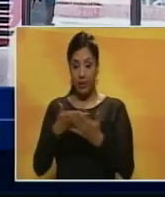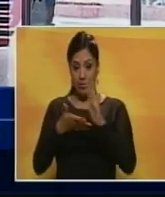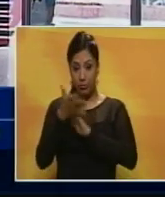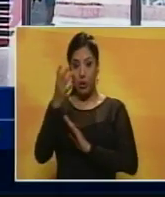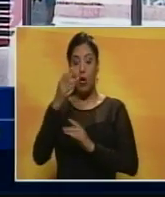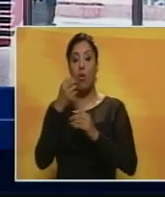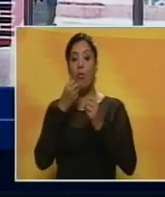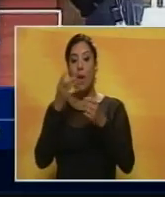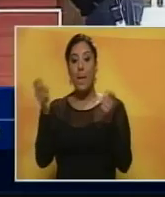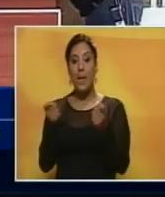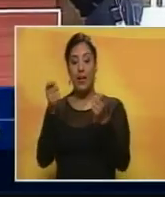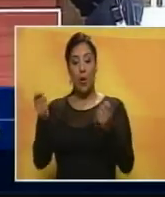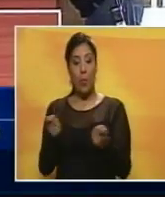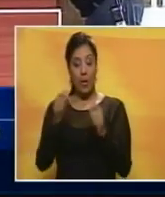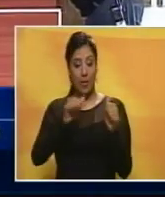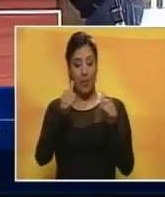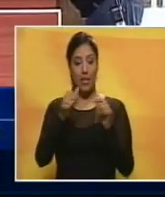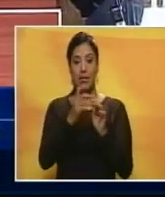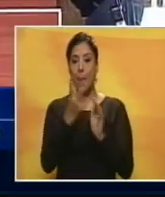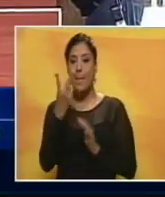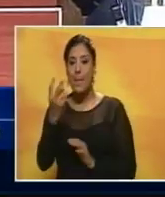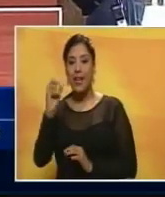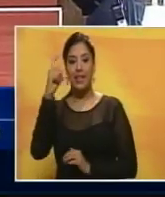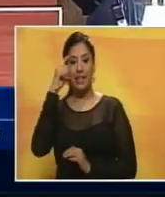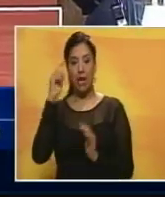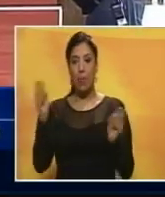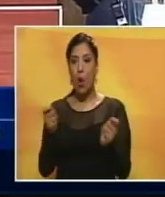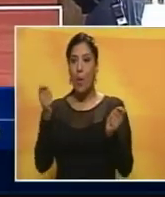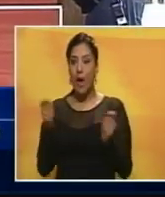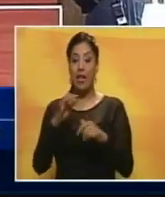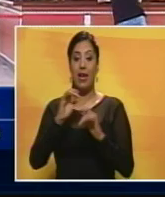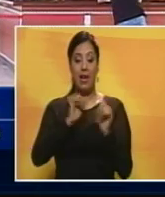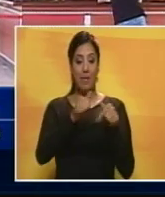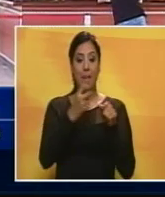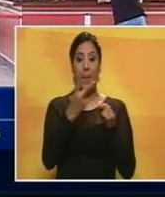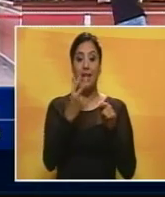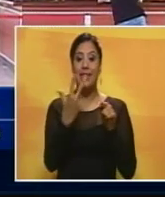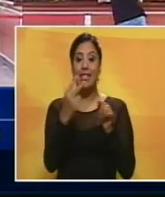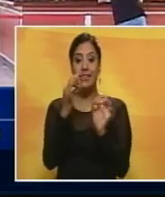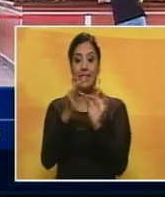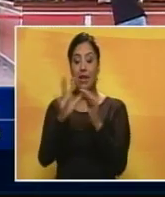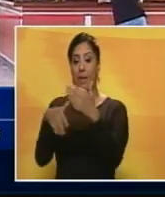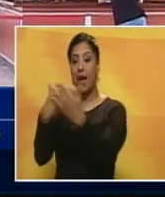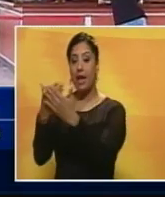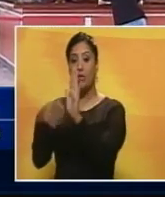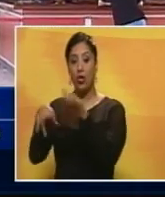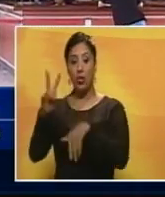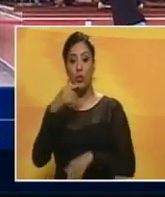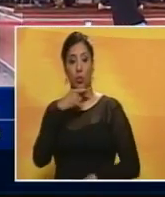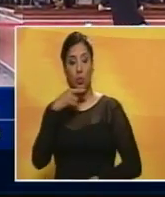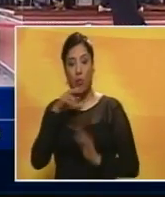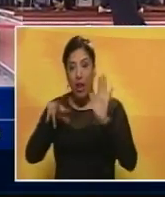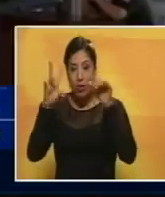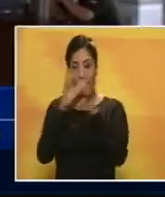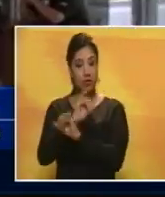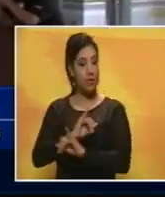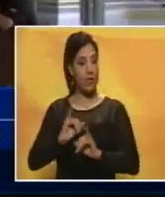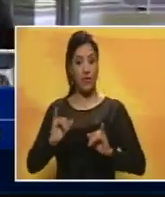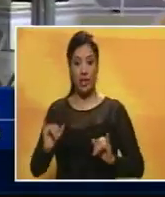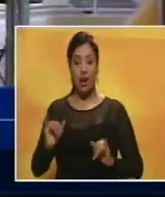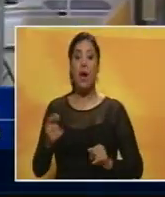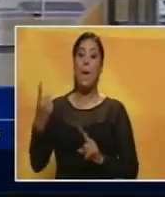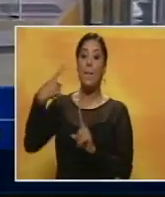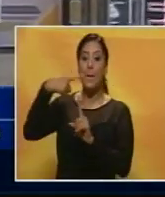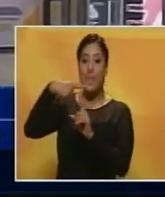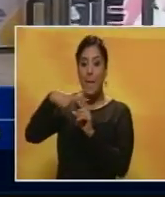emitida por el ente comicial, la campaña electoral durará 20 días. Iniciará desde el 23 de septiembre hasta el 12 de octubre a la medianoche. De